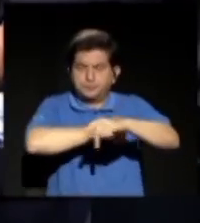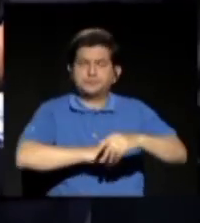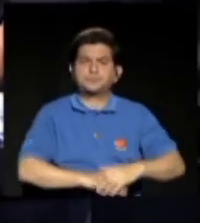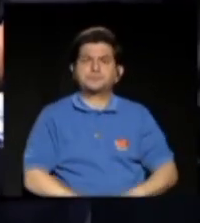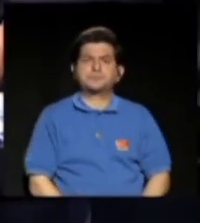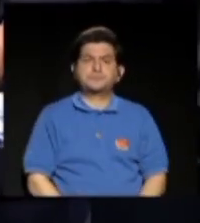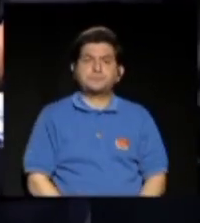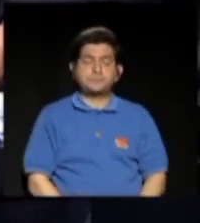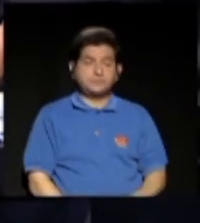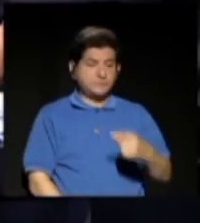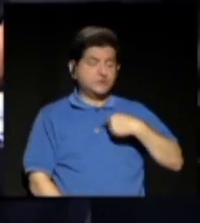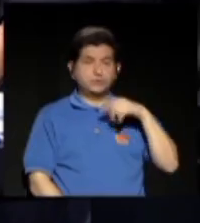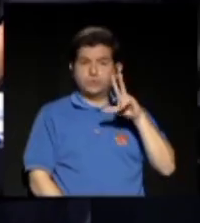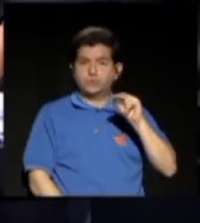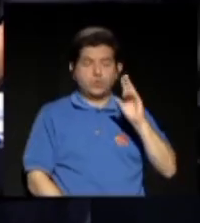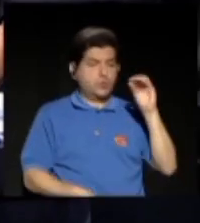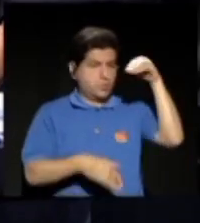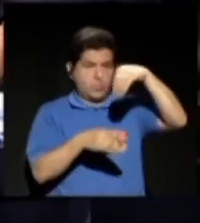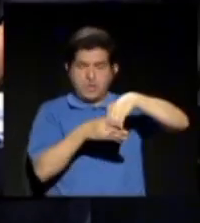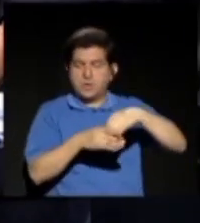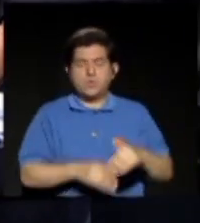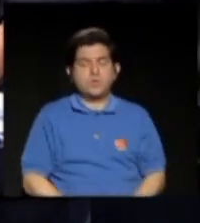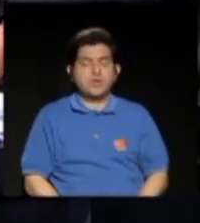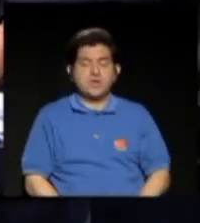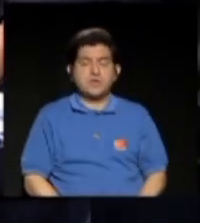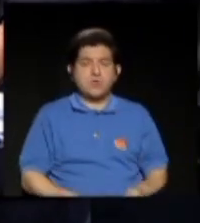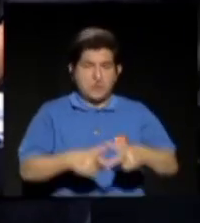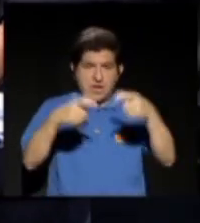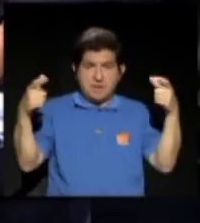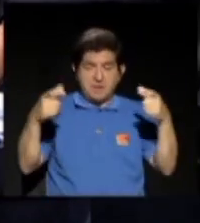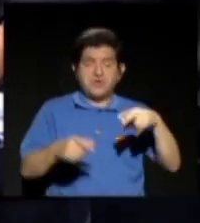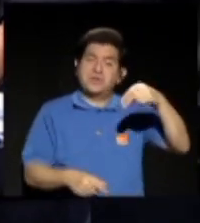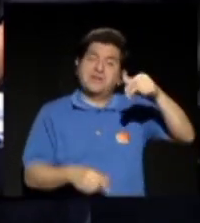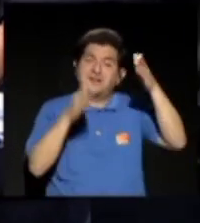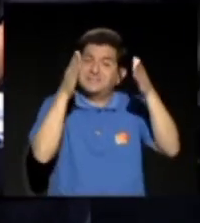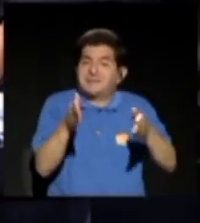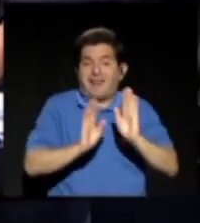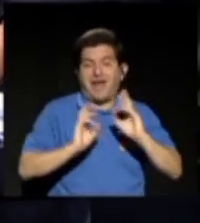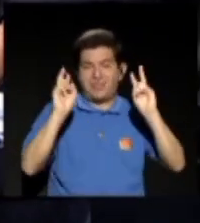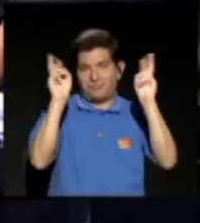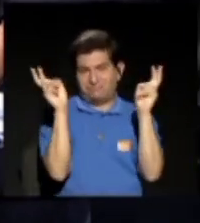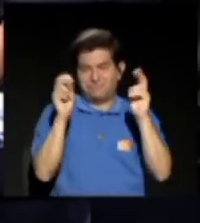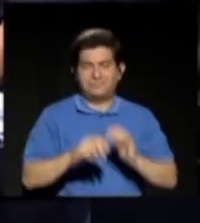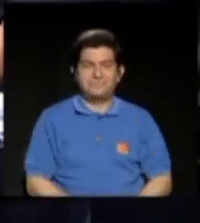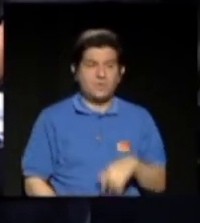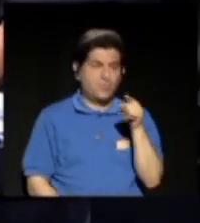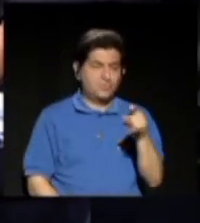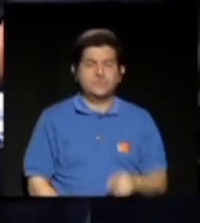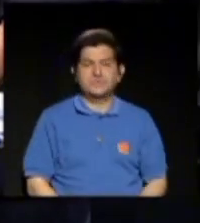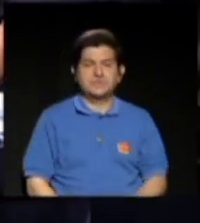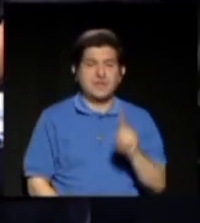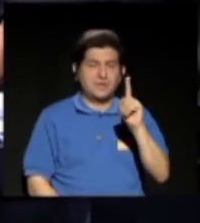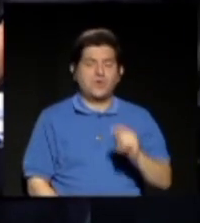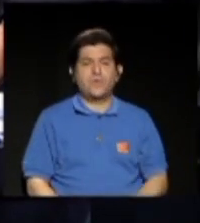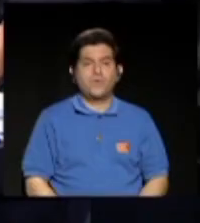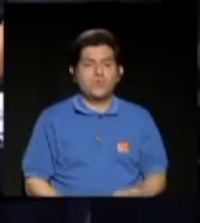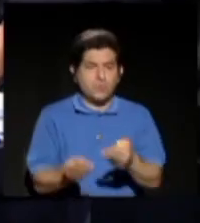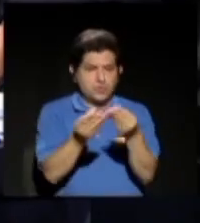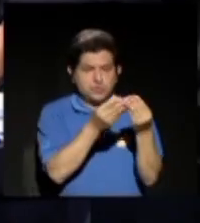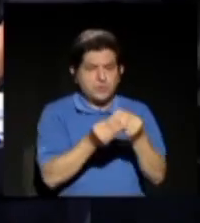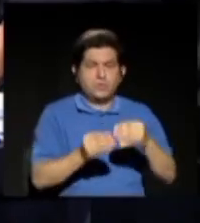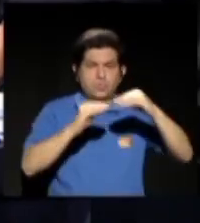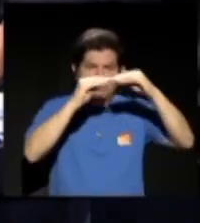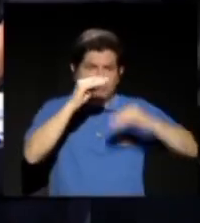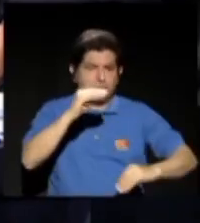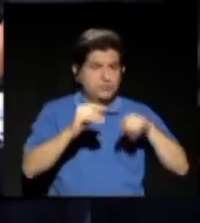Entonces, si uno no pertenece a la mayoría, pues al lado, usted vota por una canasta minoritaria y su canasta